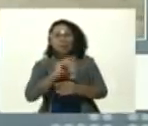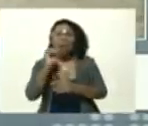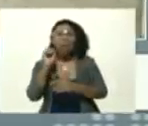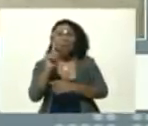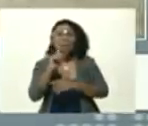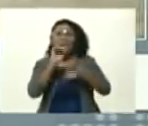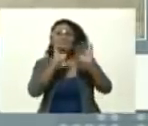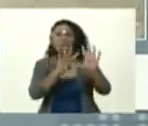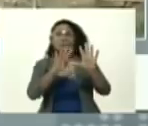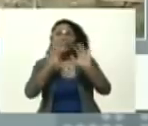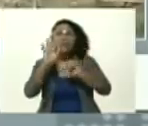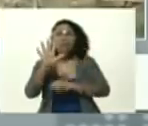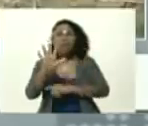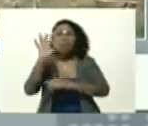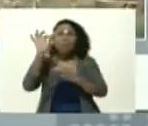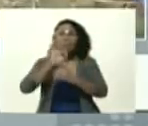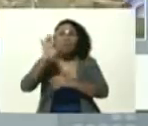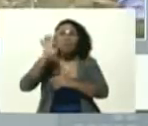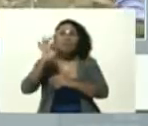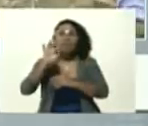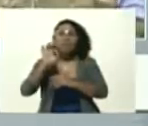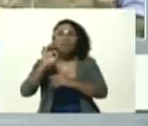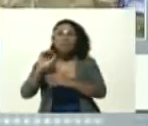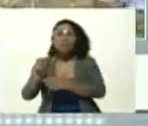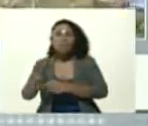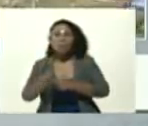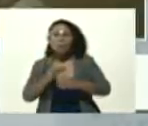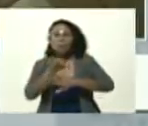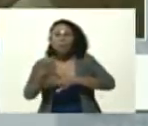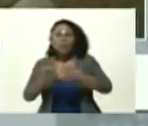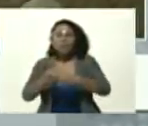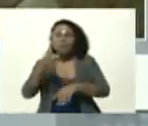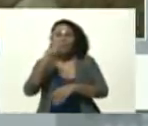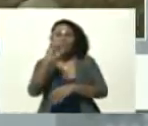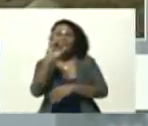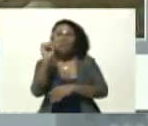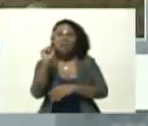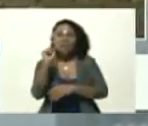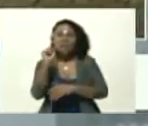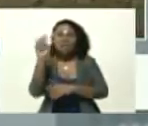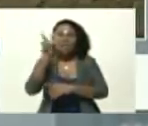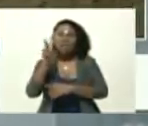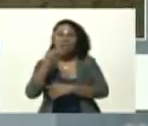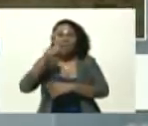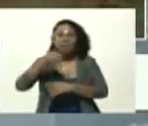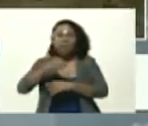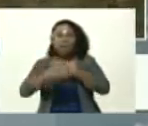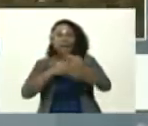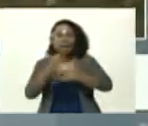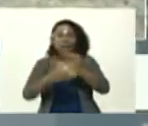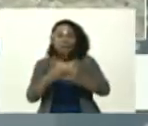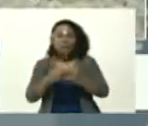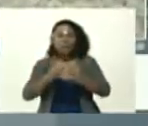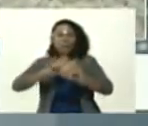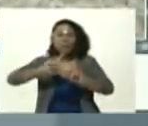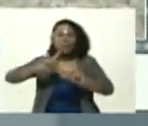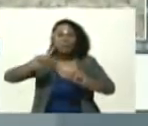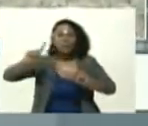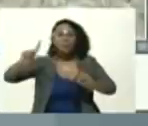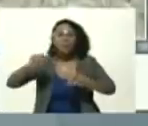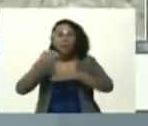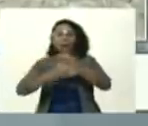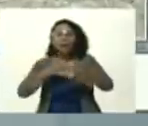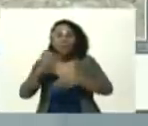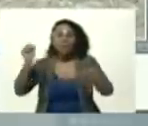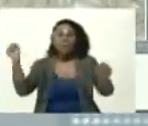en un 95%. El municipio Tovar y el Valle del Mocotíes ha sido electrificada. Ha sido